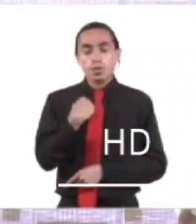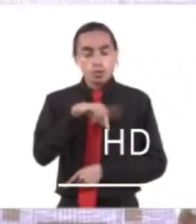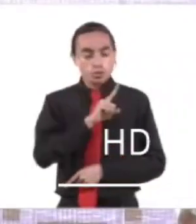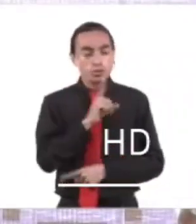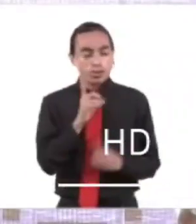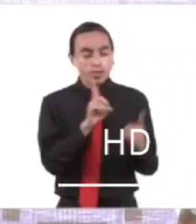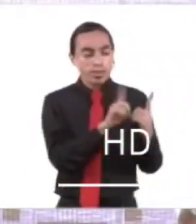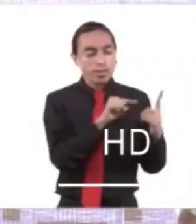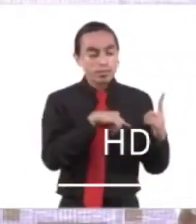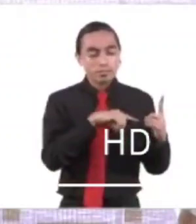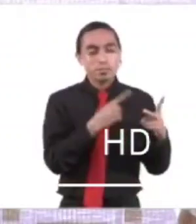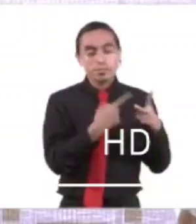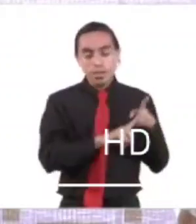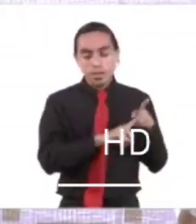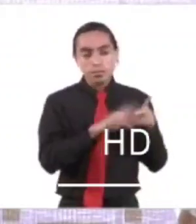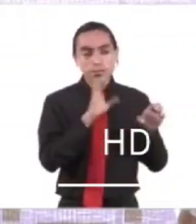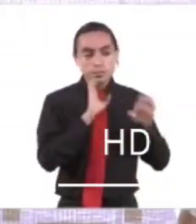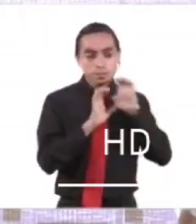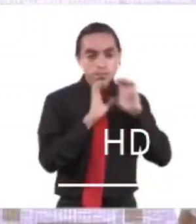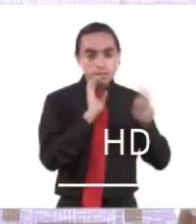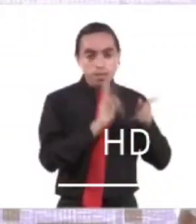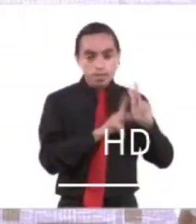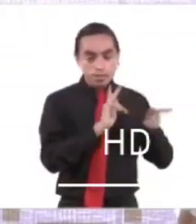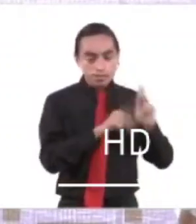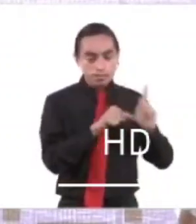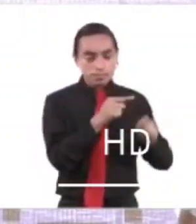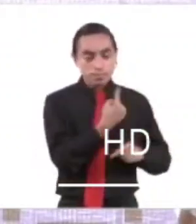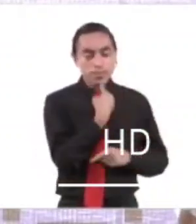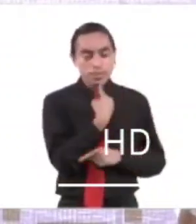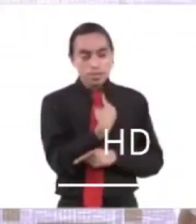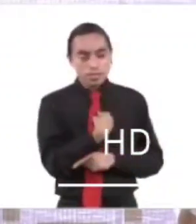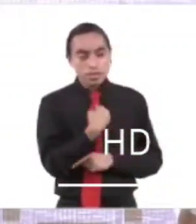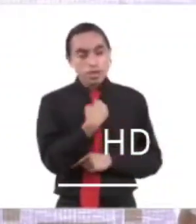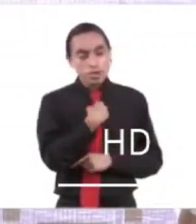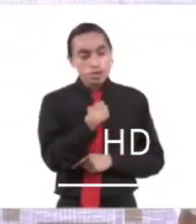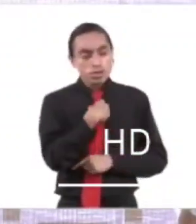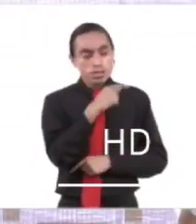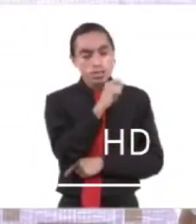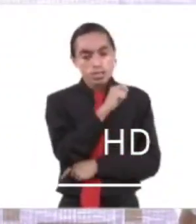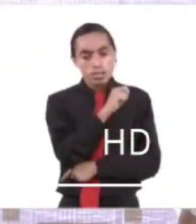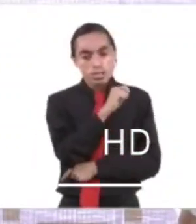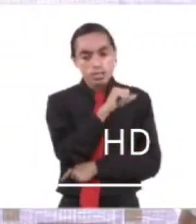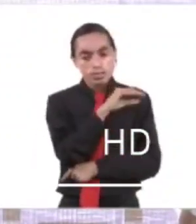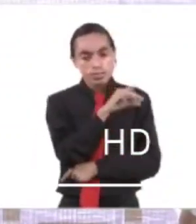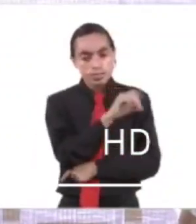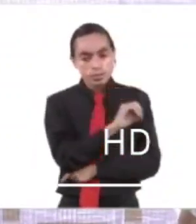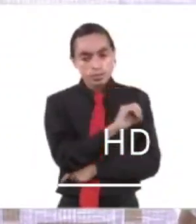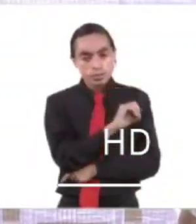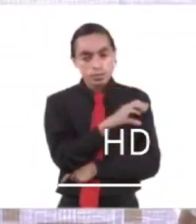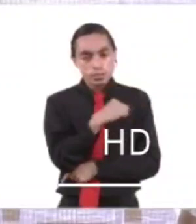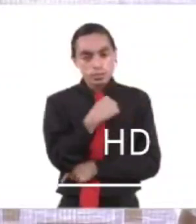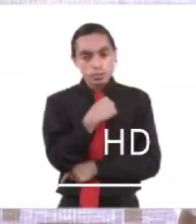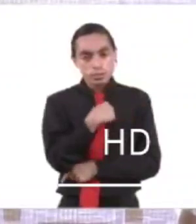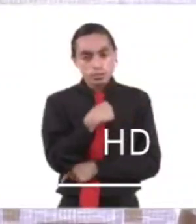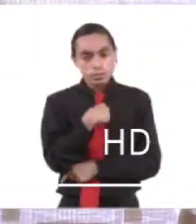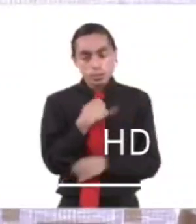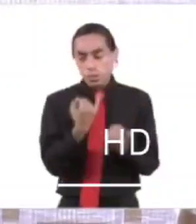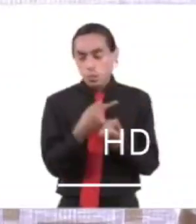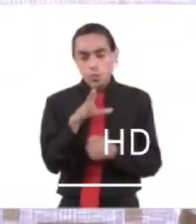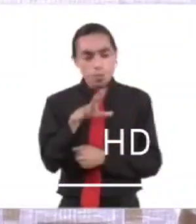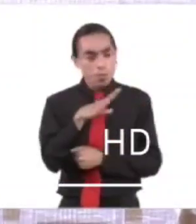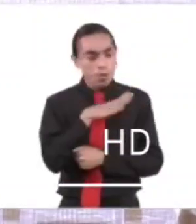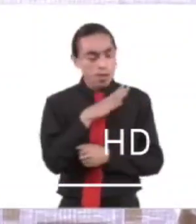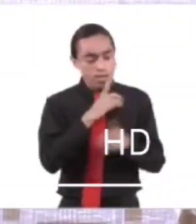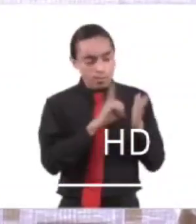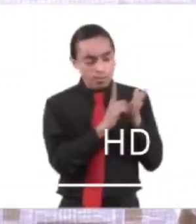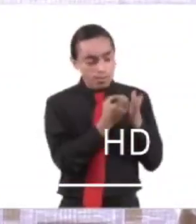él, nos decía, miren, yo soy tabasqueño por los 4 costados, hasta tengo hamaca allá